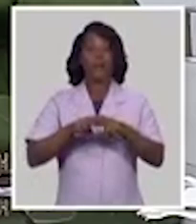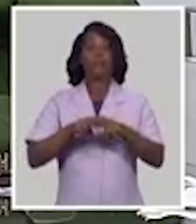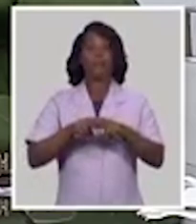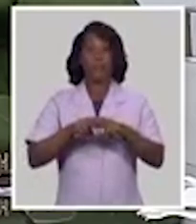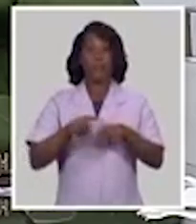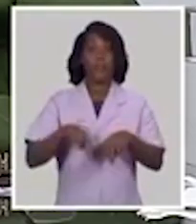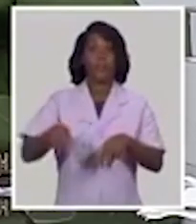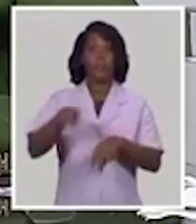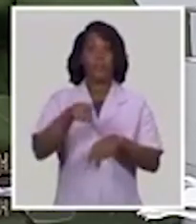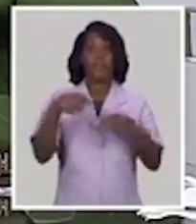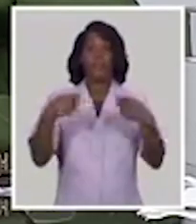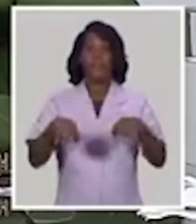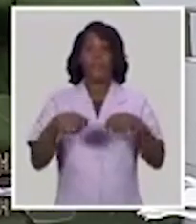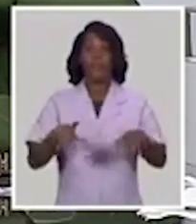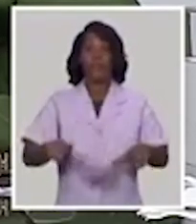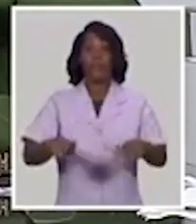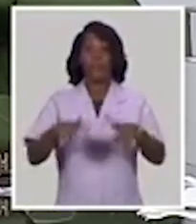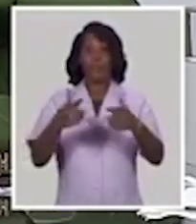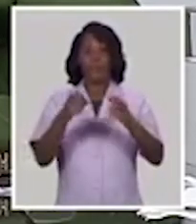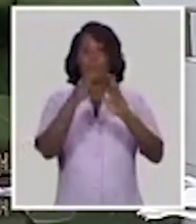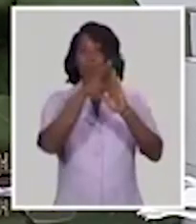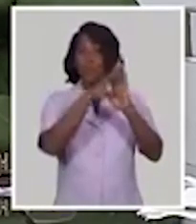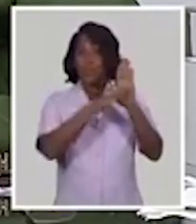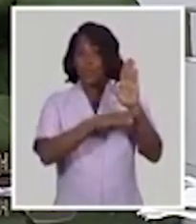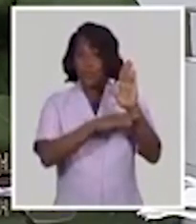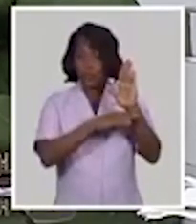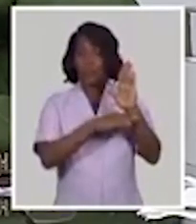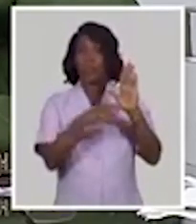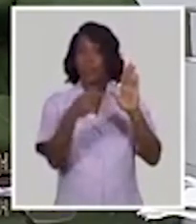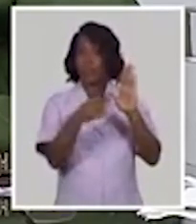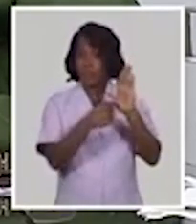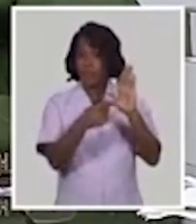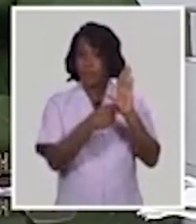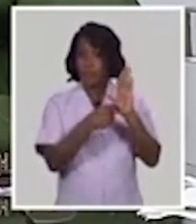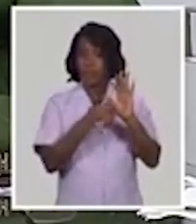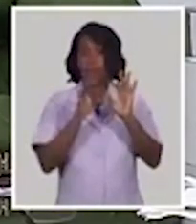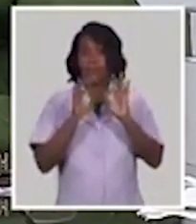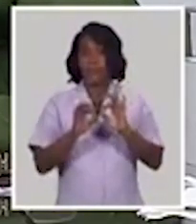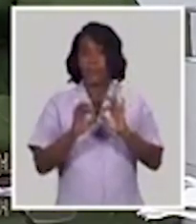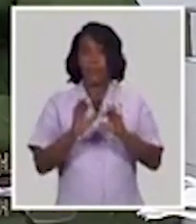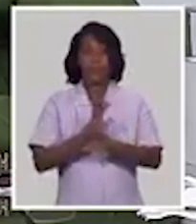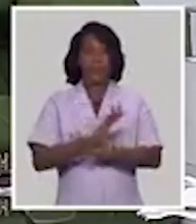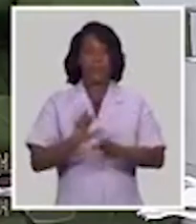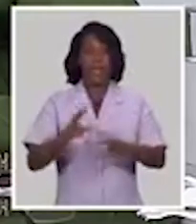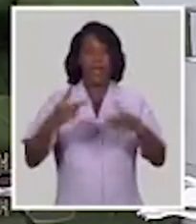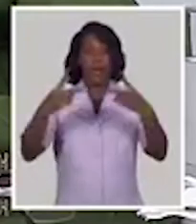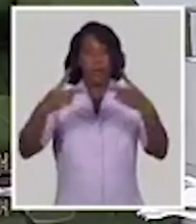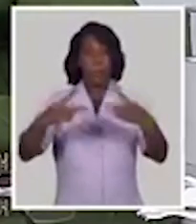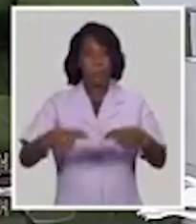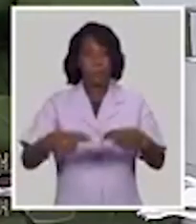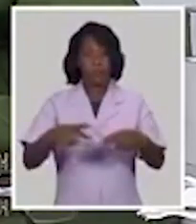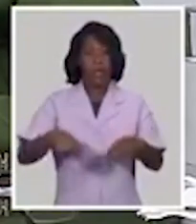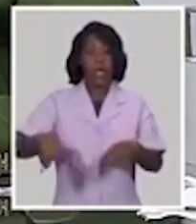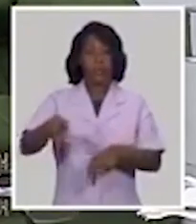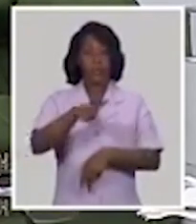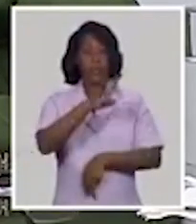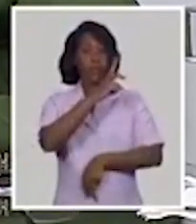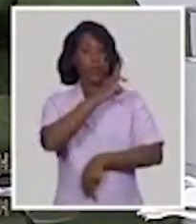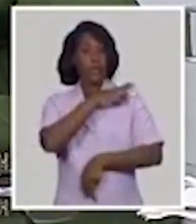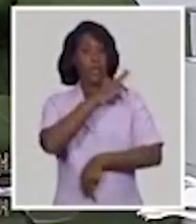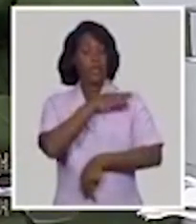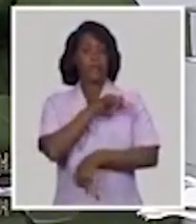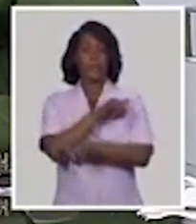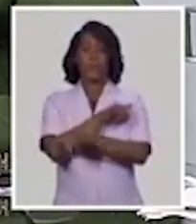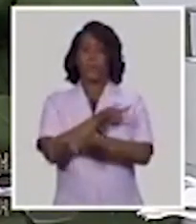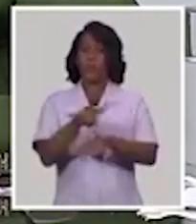partícipes activos y enriquecedores de este plan, a mayor consagración y labor para los directivos a todos los niveles, a